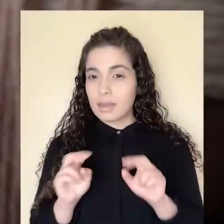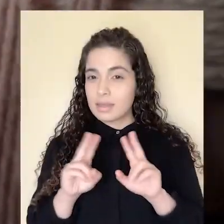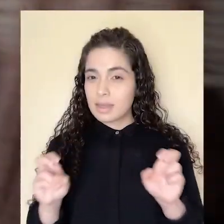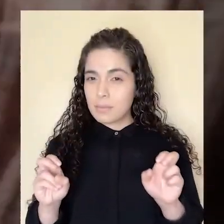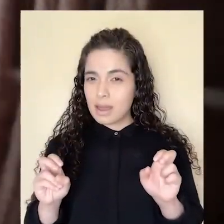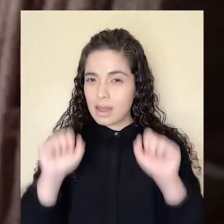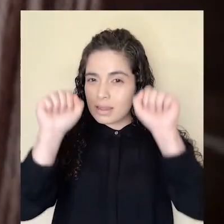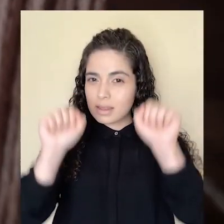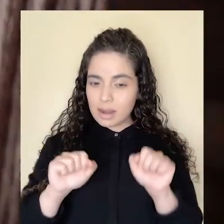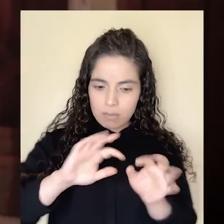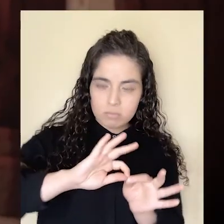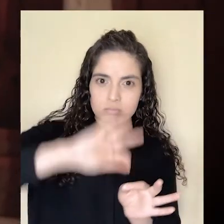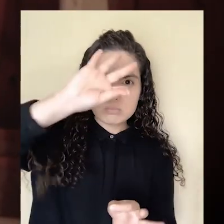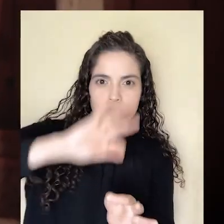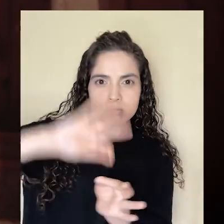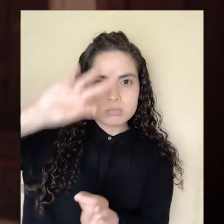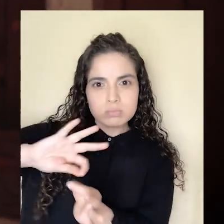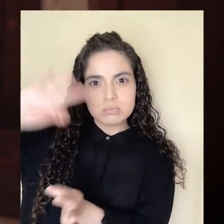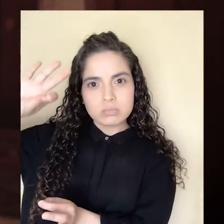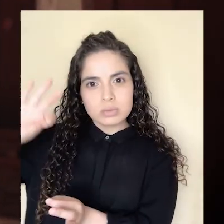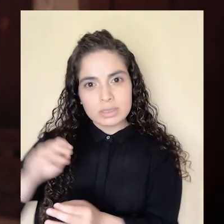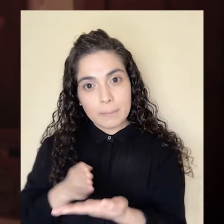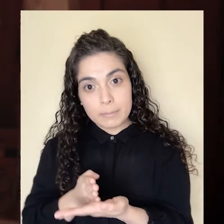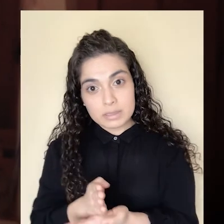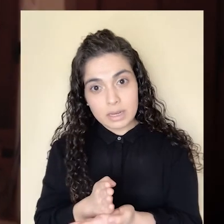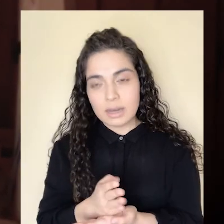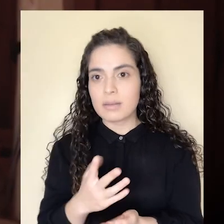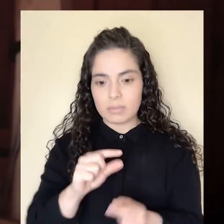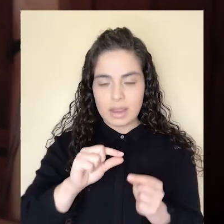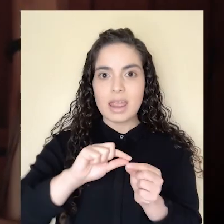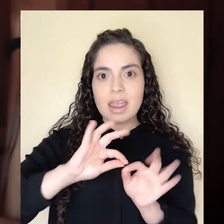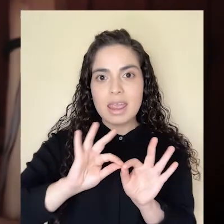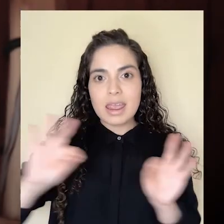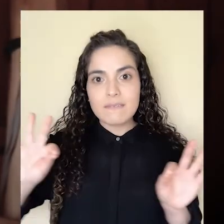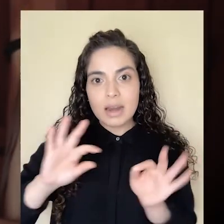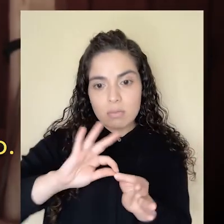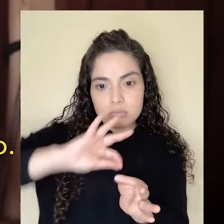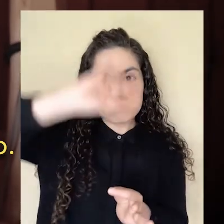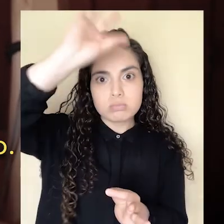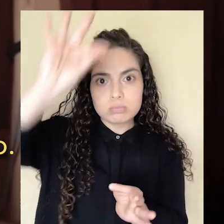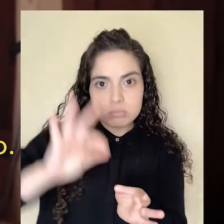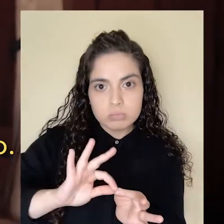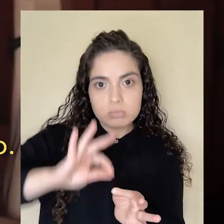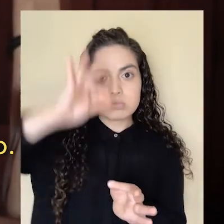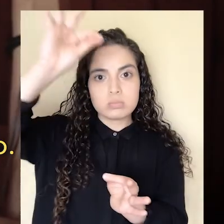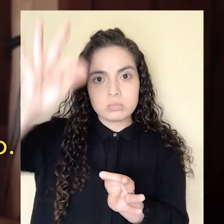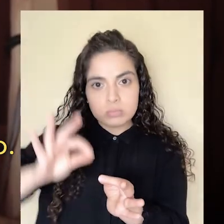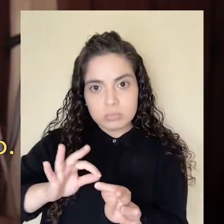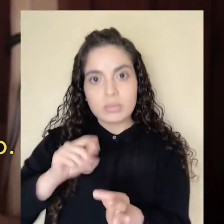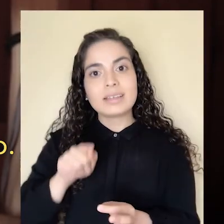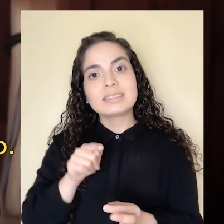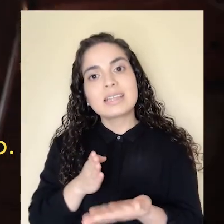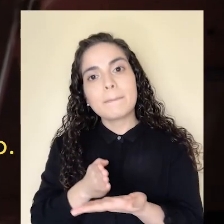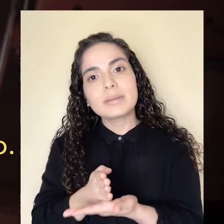Para urdir, para empezar mi telar, se pasa hebra por hebra, como que si este fuera el